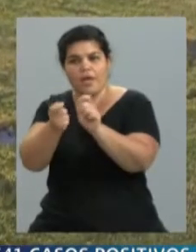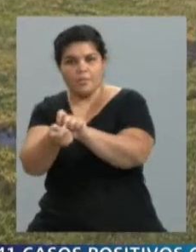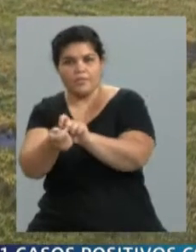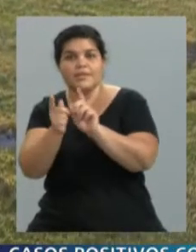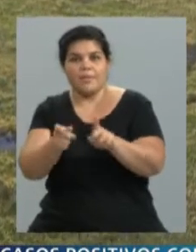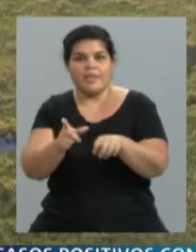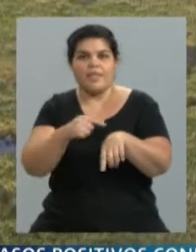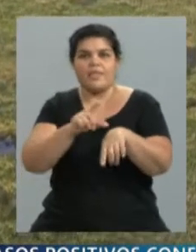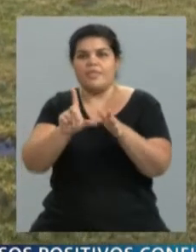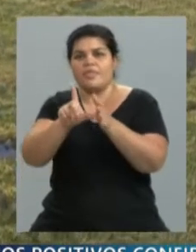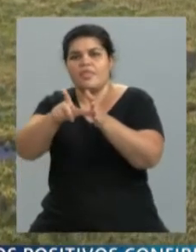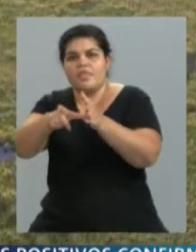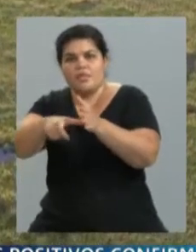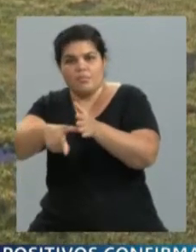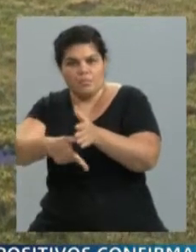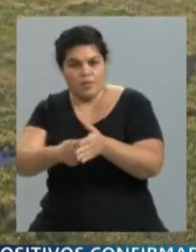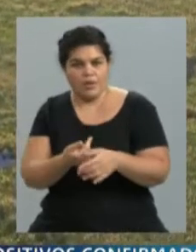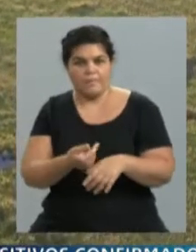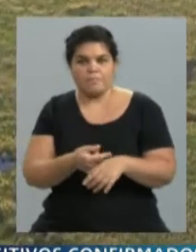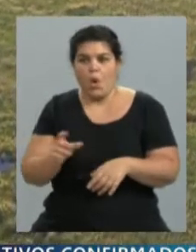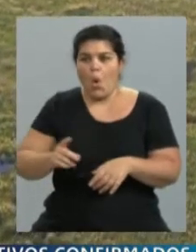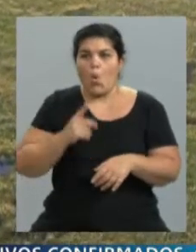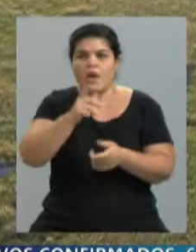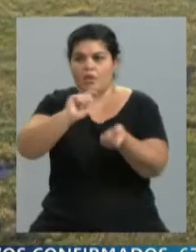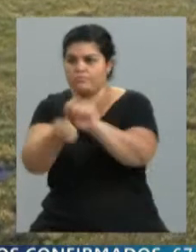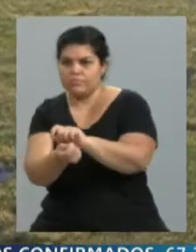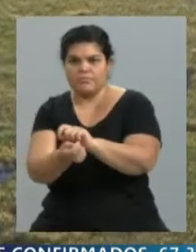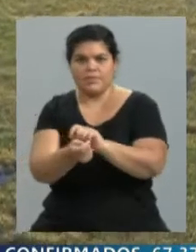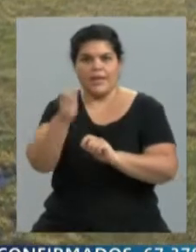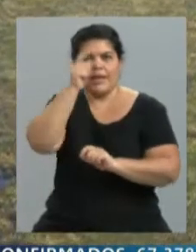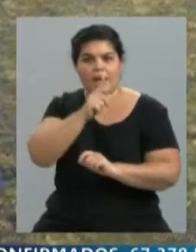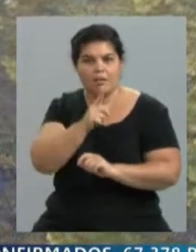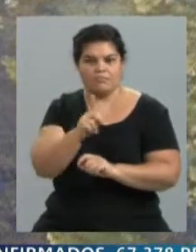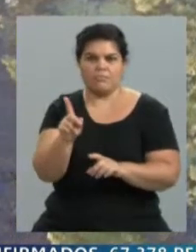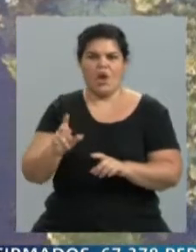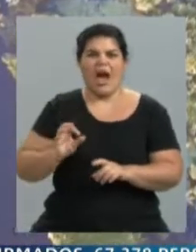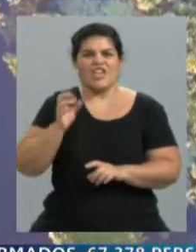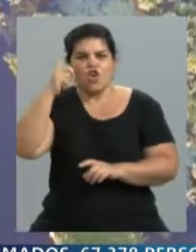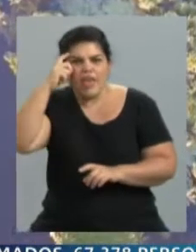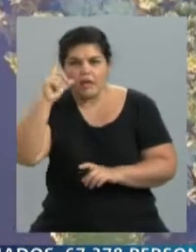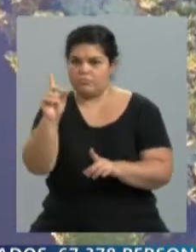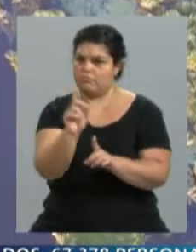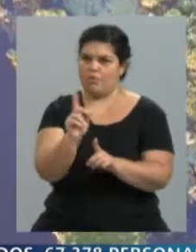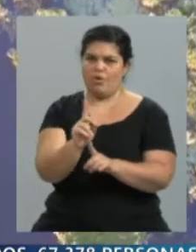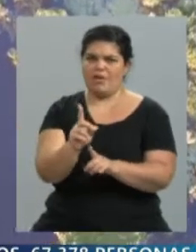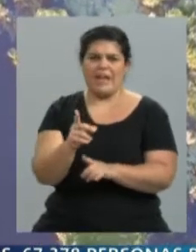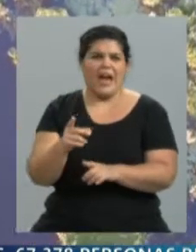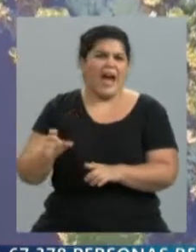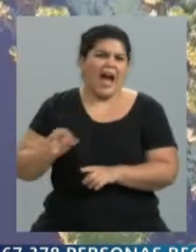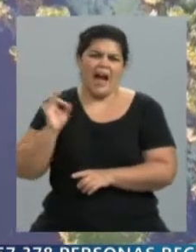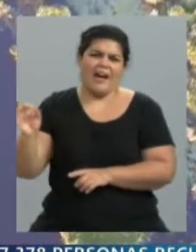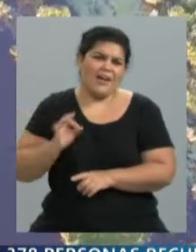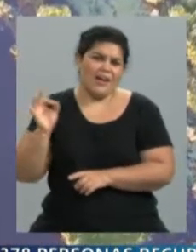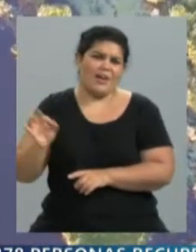No podemos hablar de adaptación de un año para el otro, de 10 años ni siquiera. Tenemos que hablar cientos de años, o sea, varias generaciones